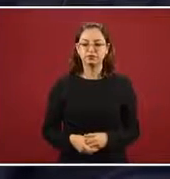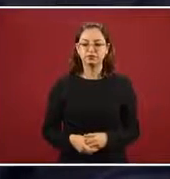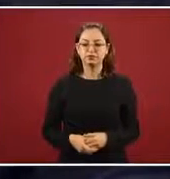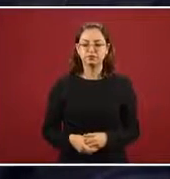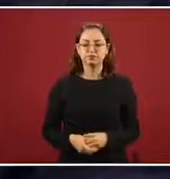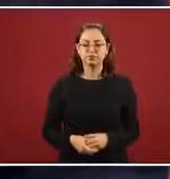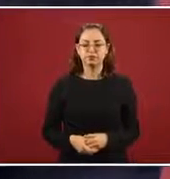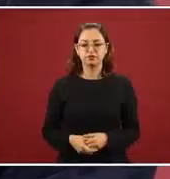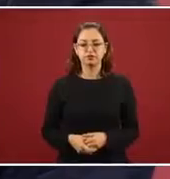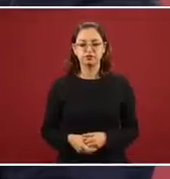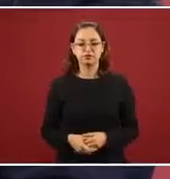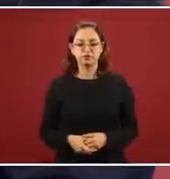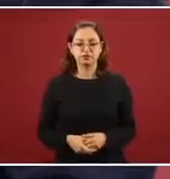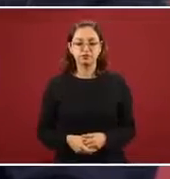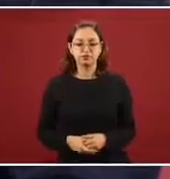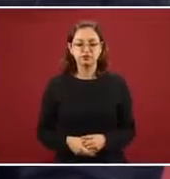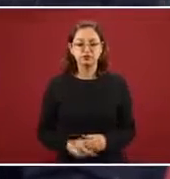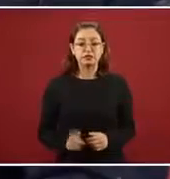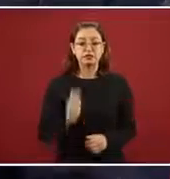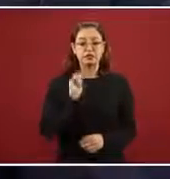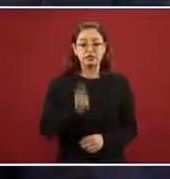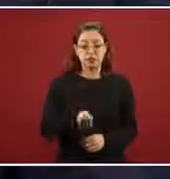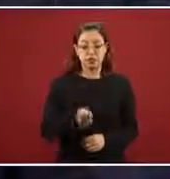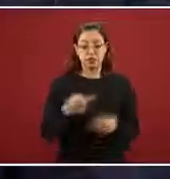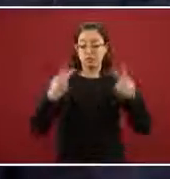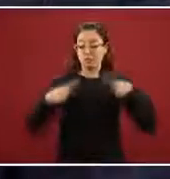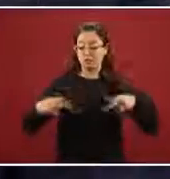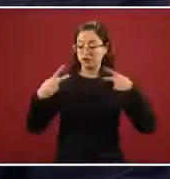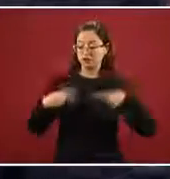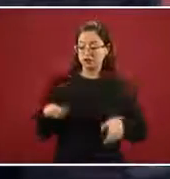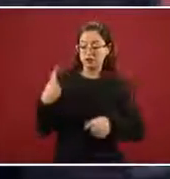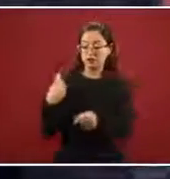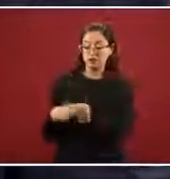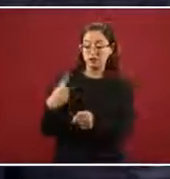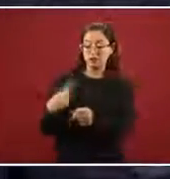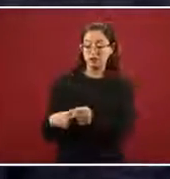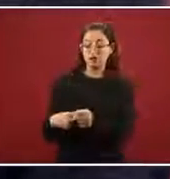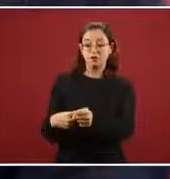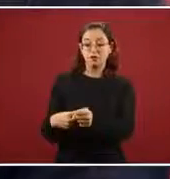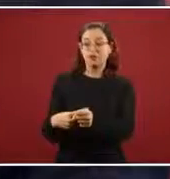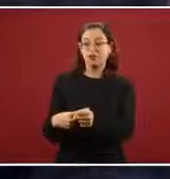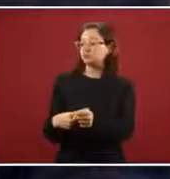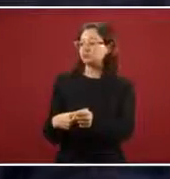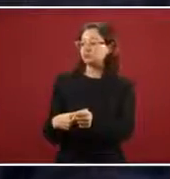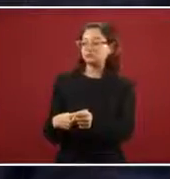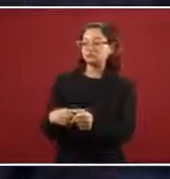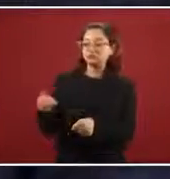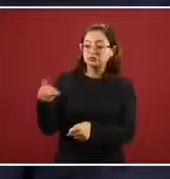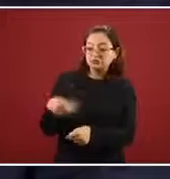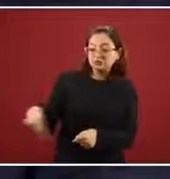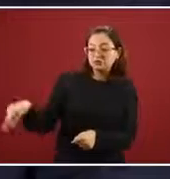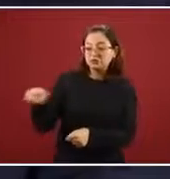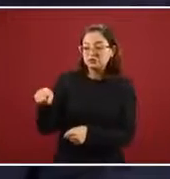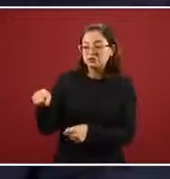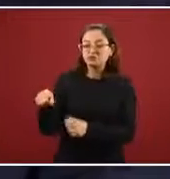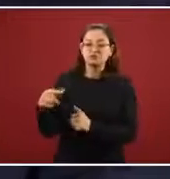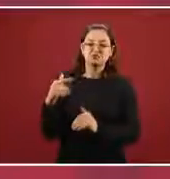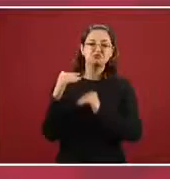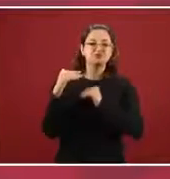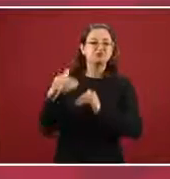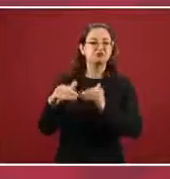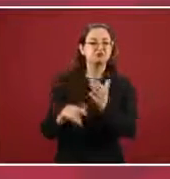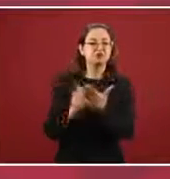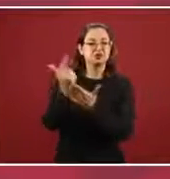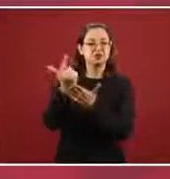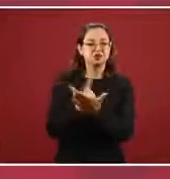O sea, enfermos que tienen derecho solo a un número determinado de medicamentos,